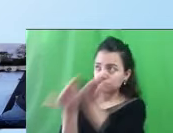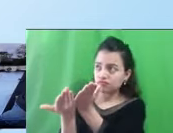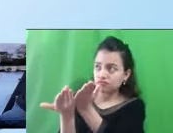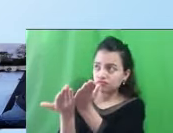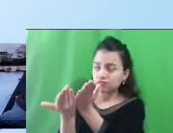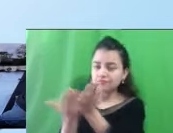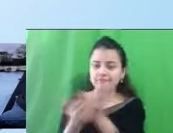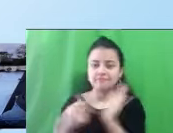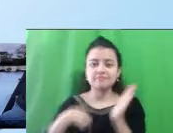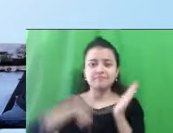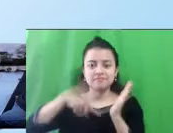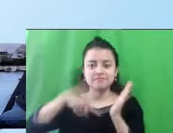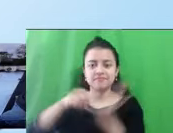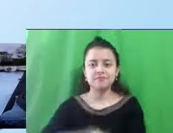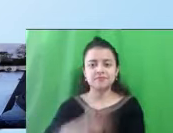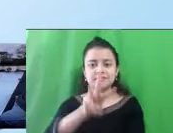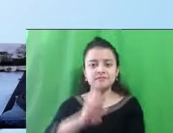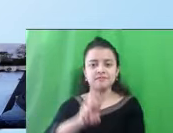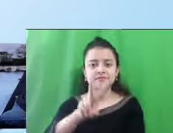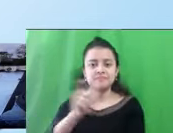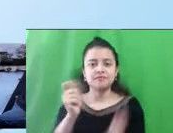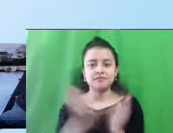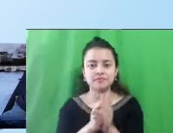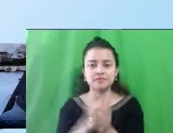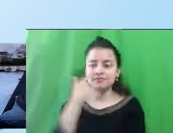82 puntos, ingeniera,